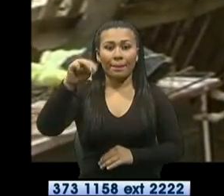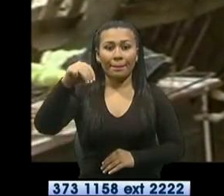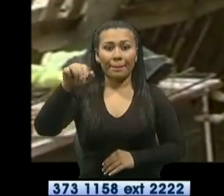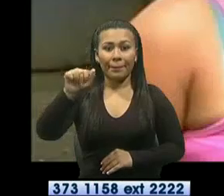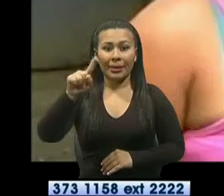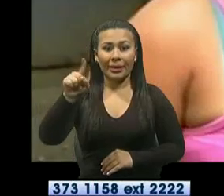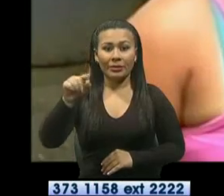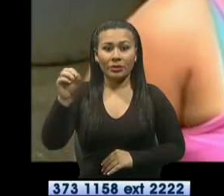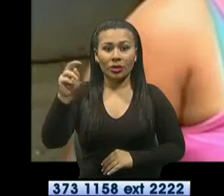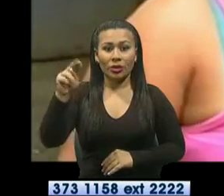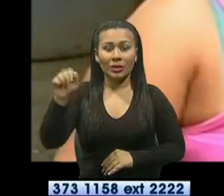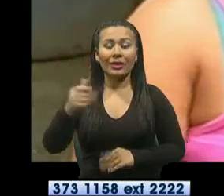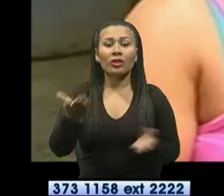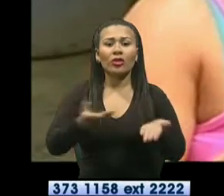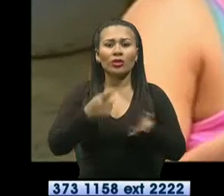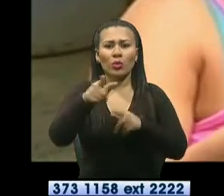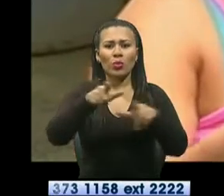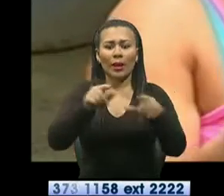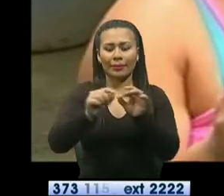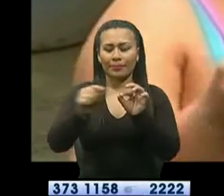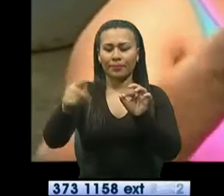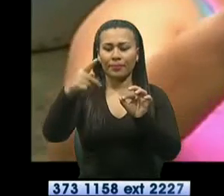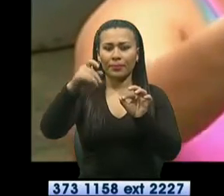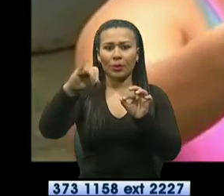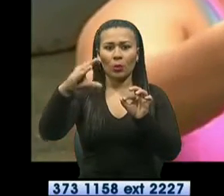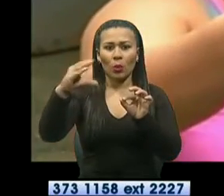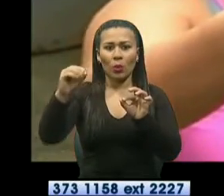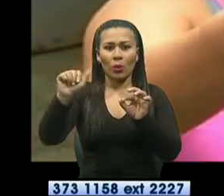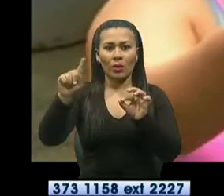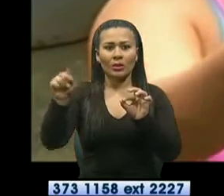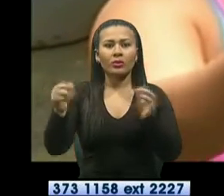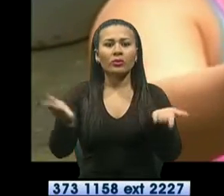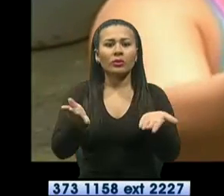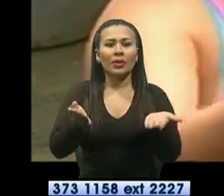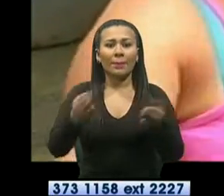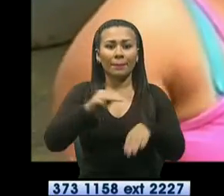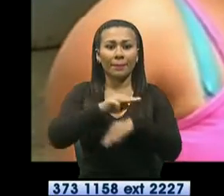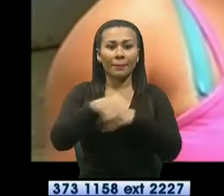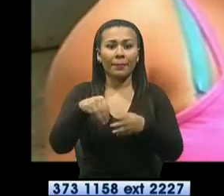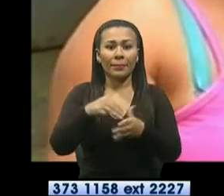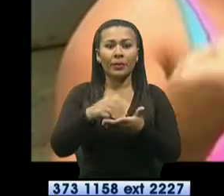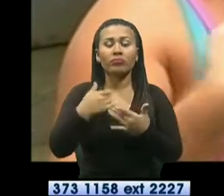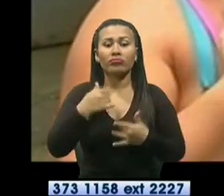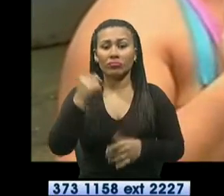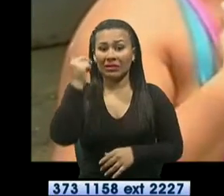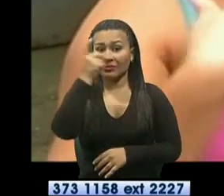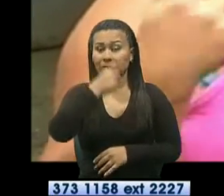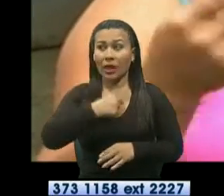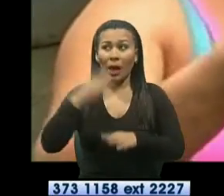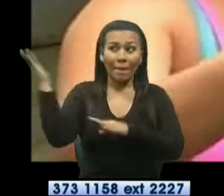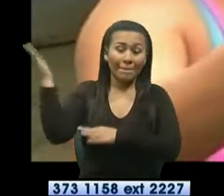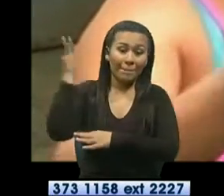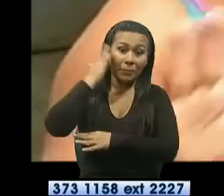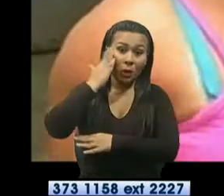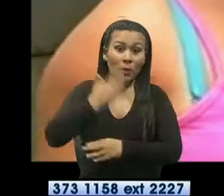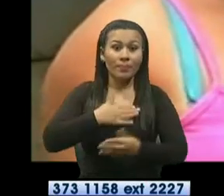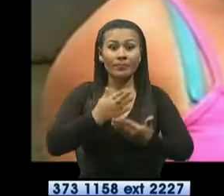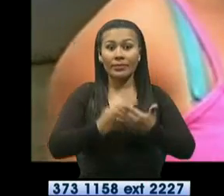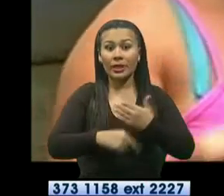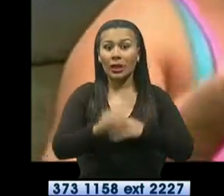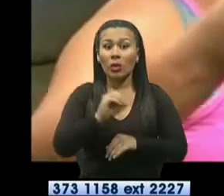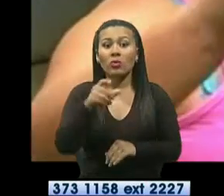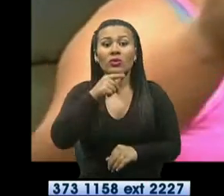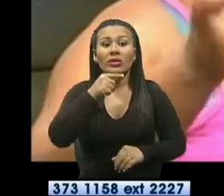estoy perjudicada porque a veces se me vaya a caer las paredes, se me vaya a caer a mi hija, o a mí, o alguien que esté